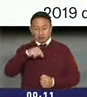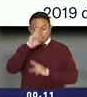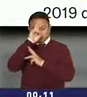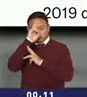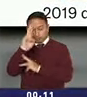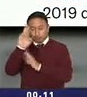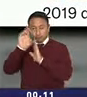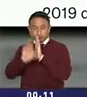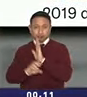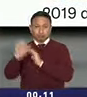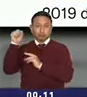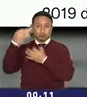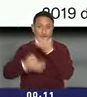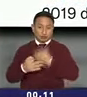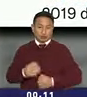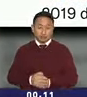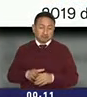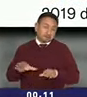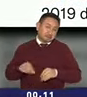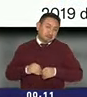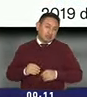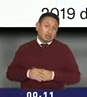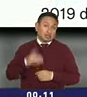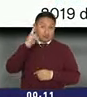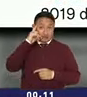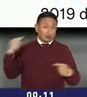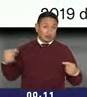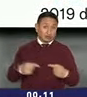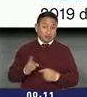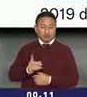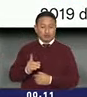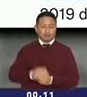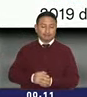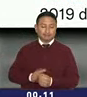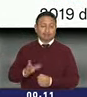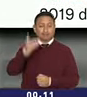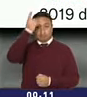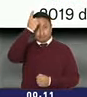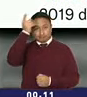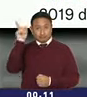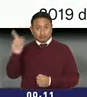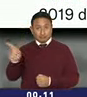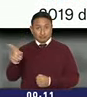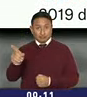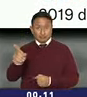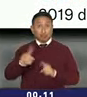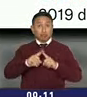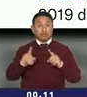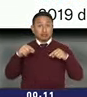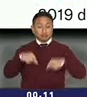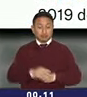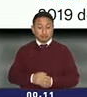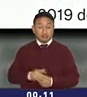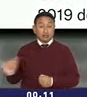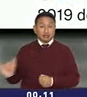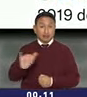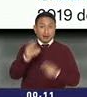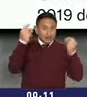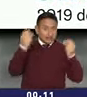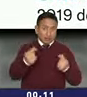Constitucional de Derechos y Justicia, acepto, no comparto, la decisión de la Corte Constitucional del Ecuador, esperando que con la